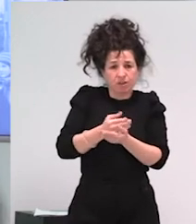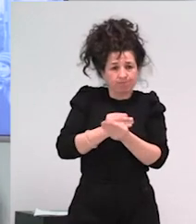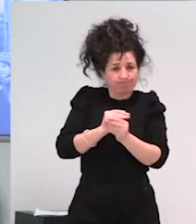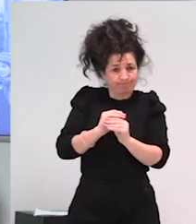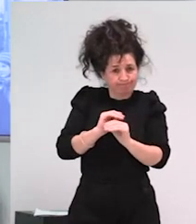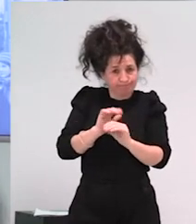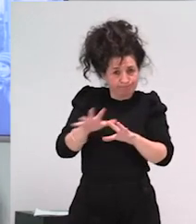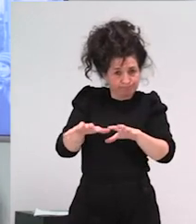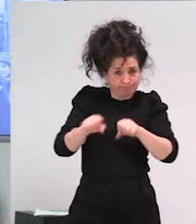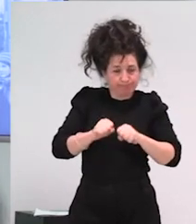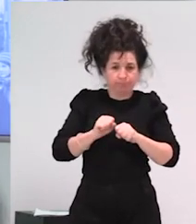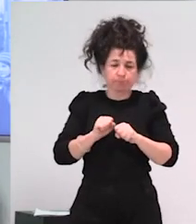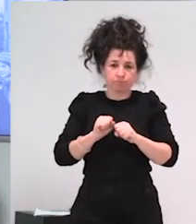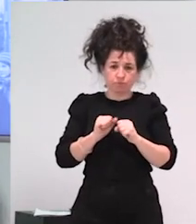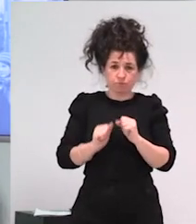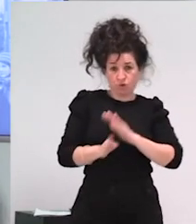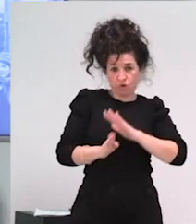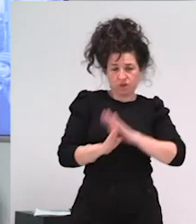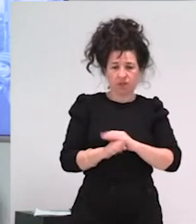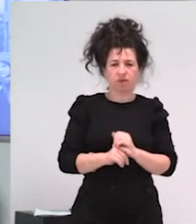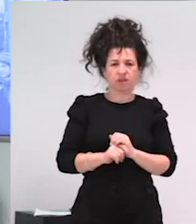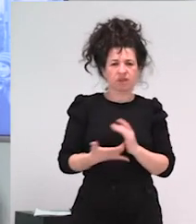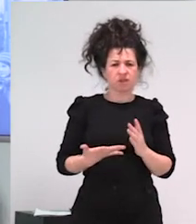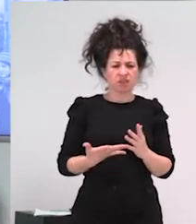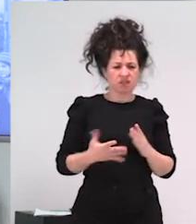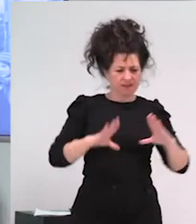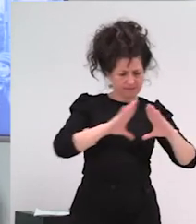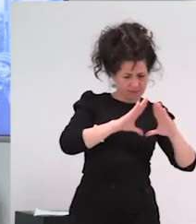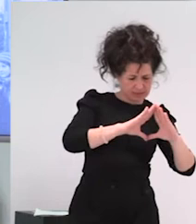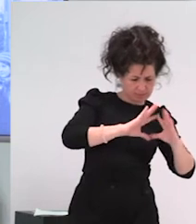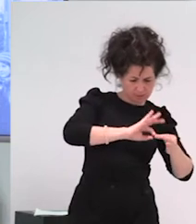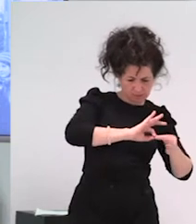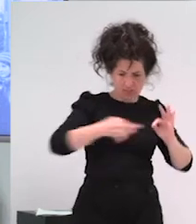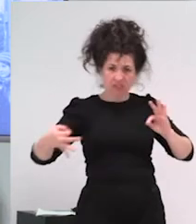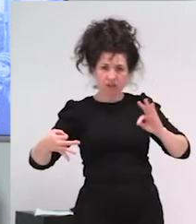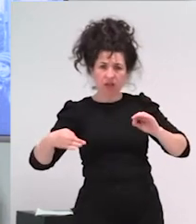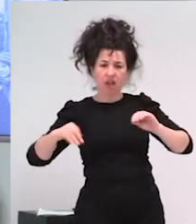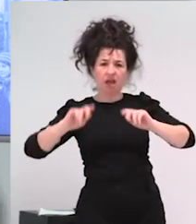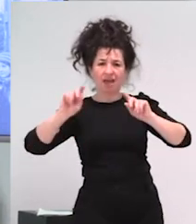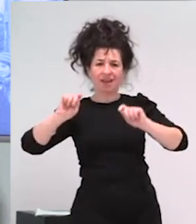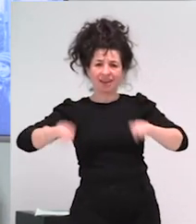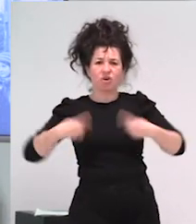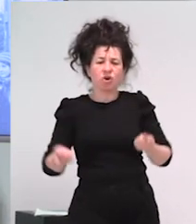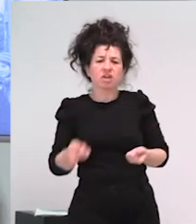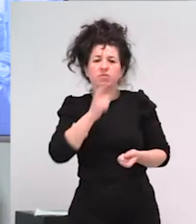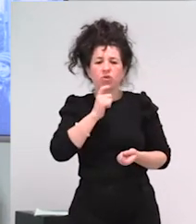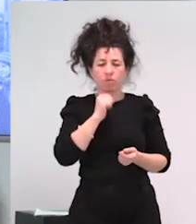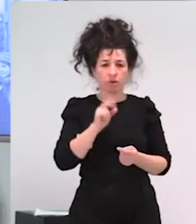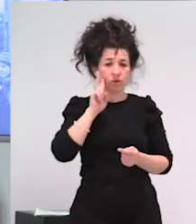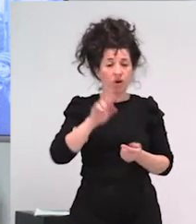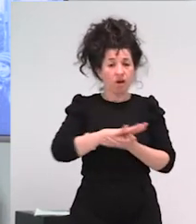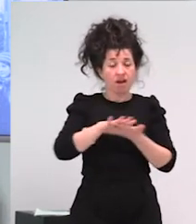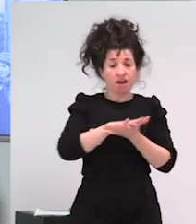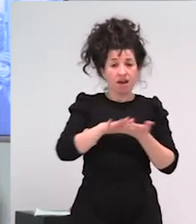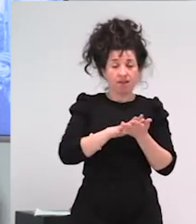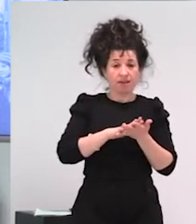¿Y esto cómo hace interseccionar el feminismo y el ecologismo? Pues cuando hablamos de la división sexual e internacional